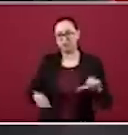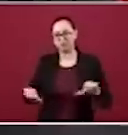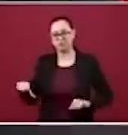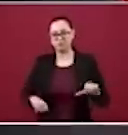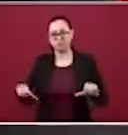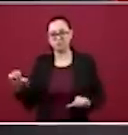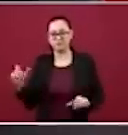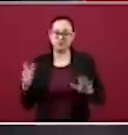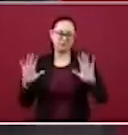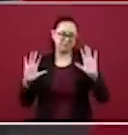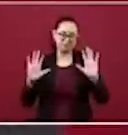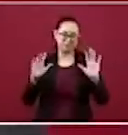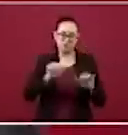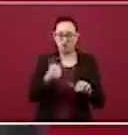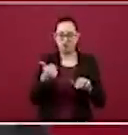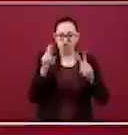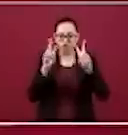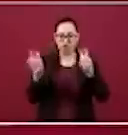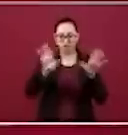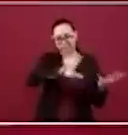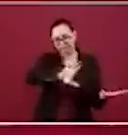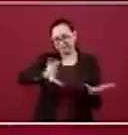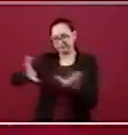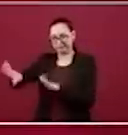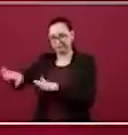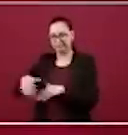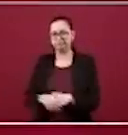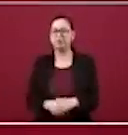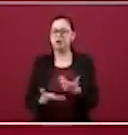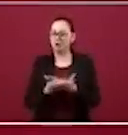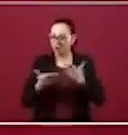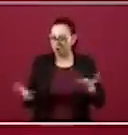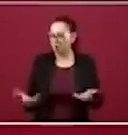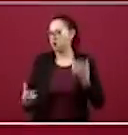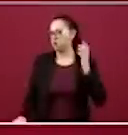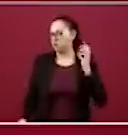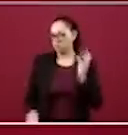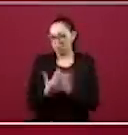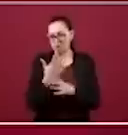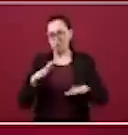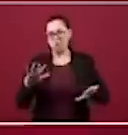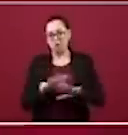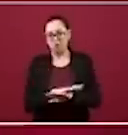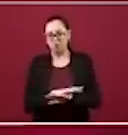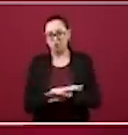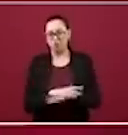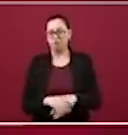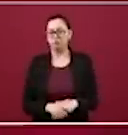Pero ese es otro asunto. Muy bien, ya cambiaron las cosas. Ya no va a